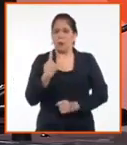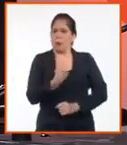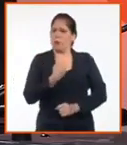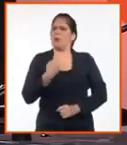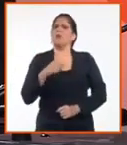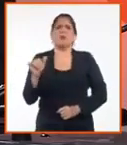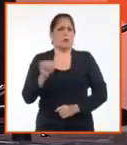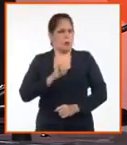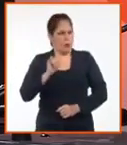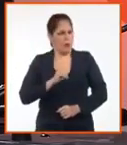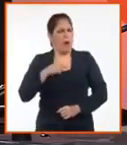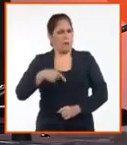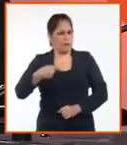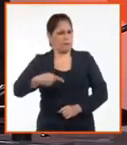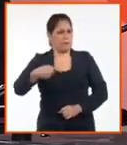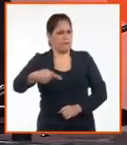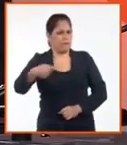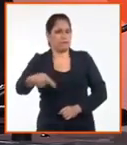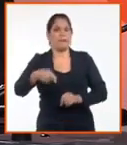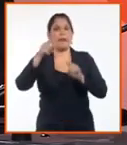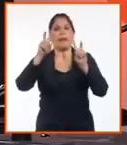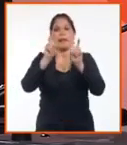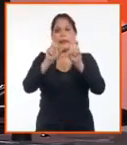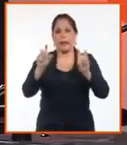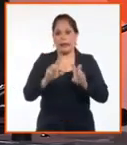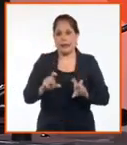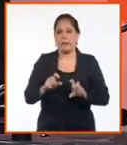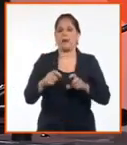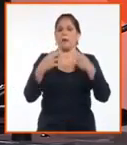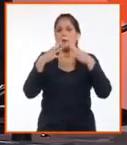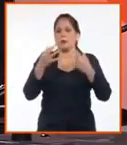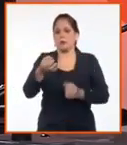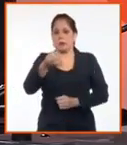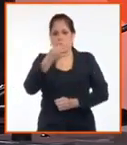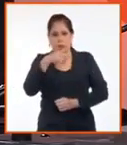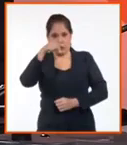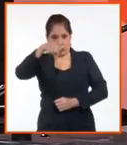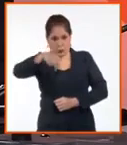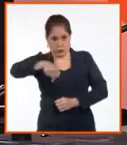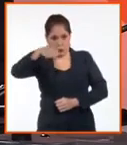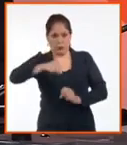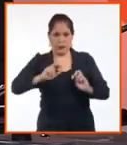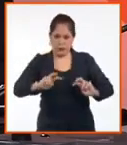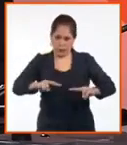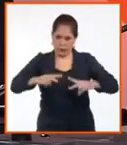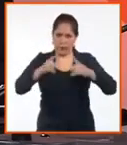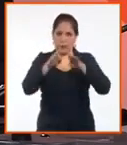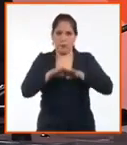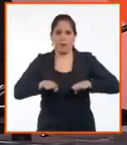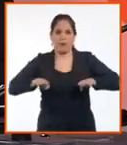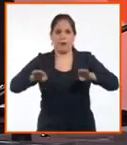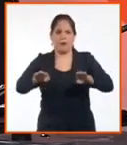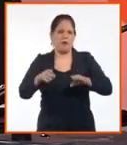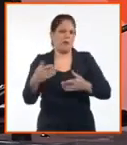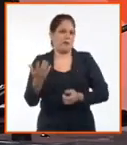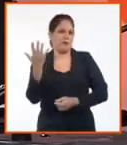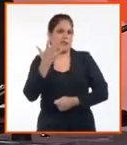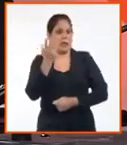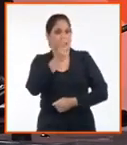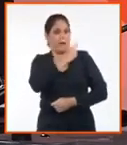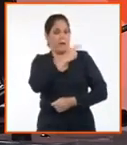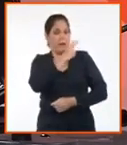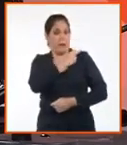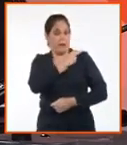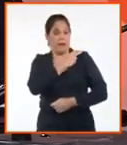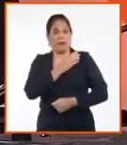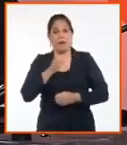frecuentemente abordando este tema en nuestro espacio y hoy nuevamente pues traemos a las autoridades del grupo empresarial bio